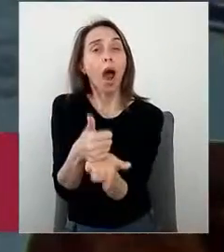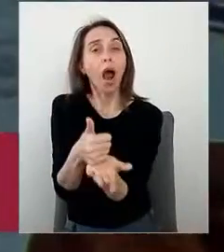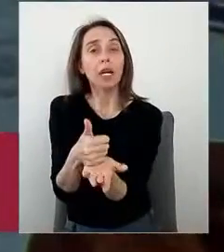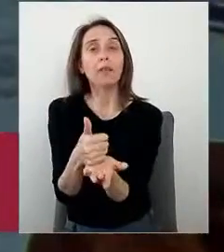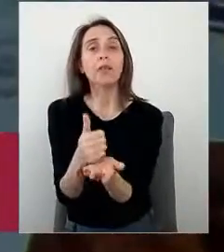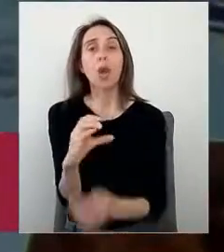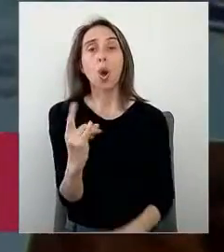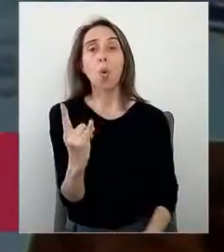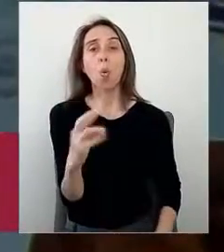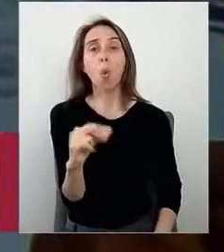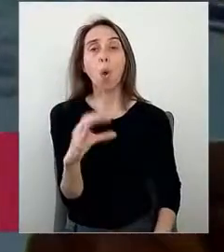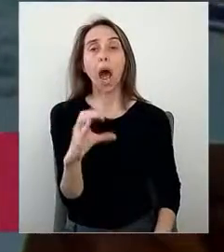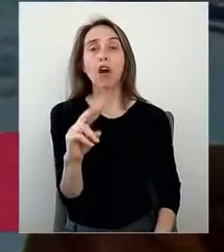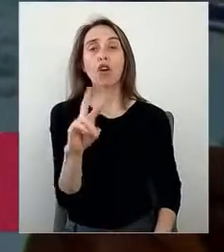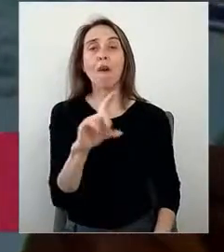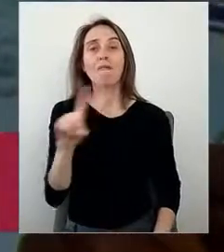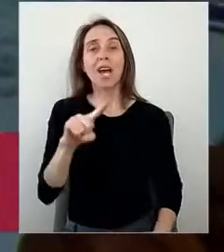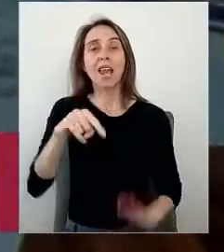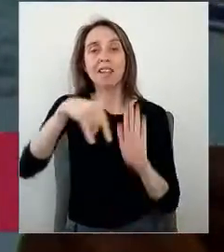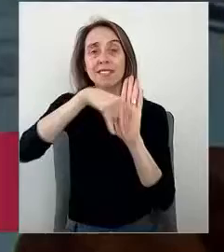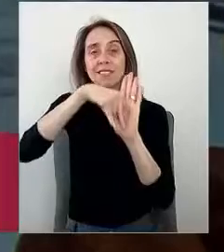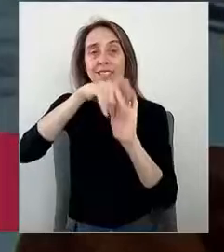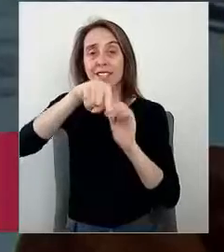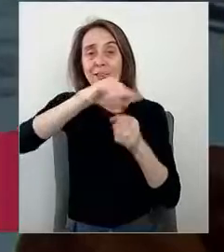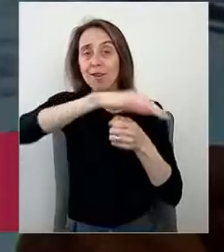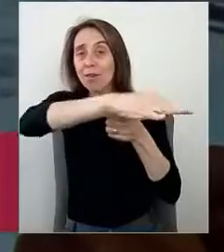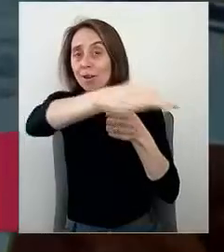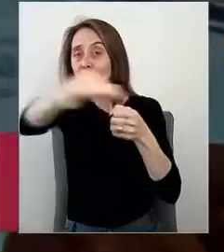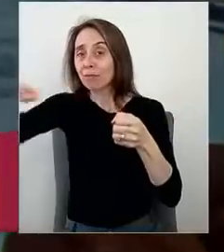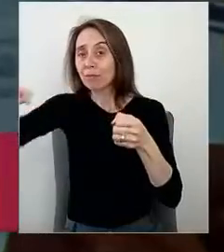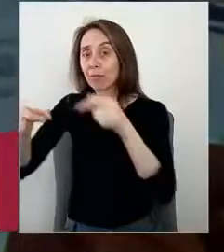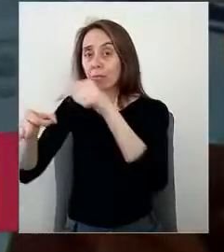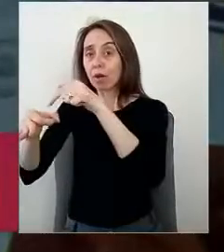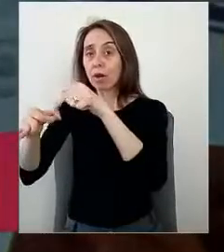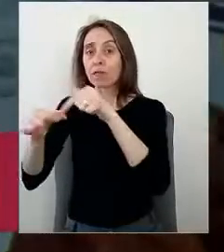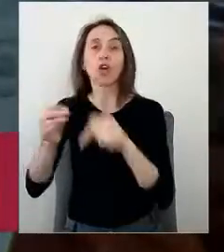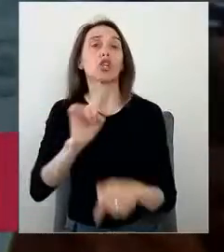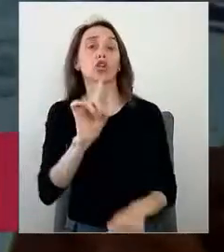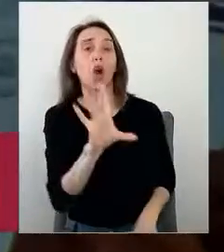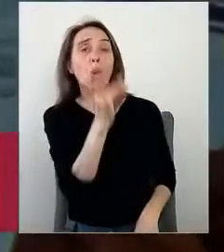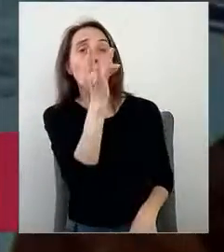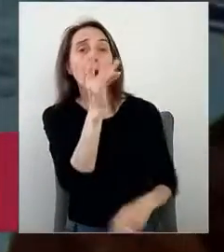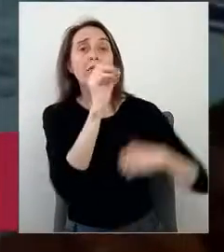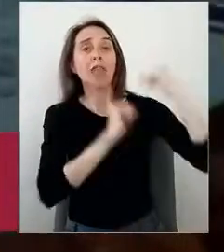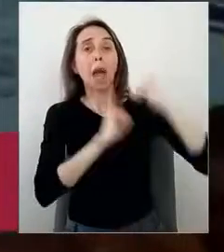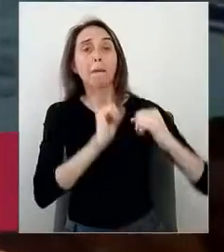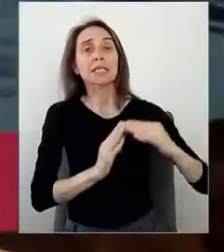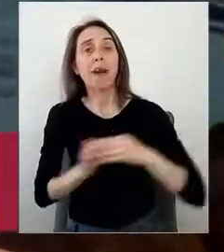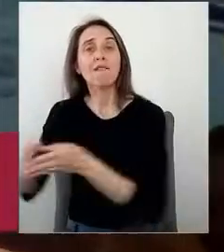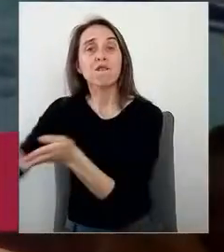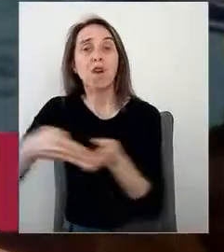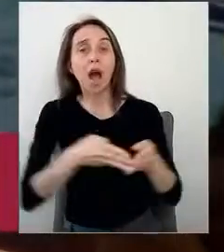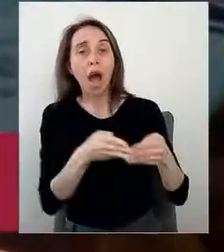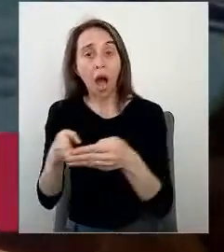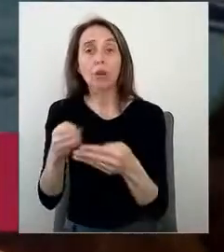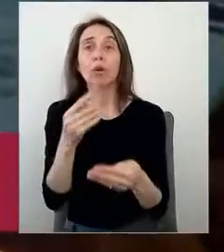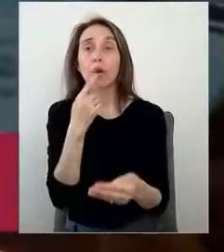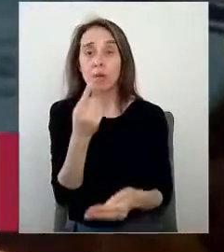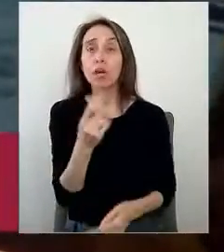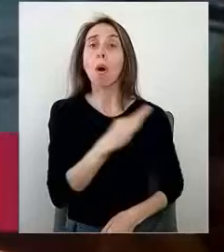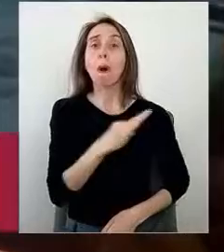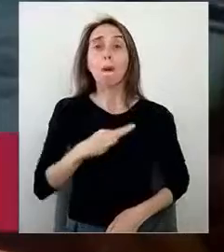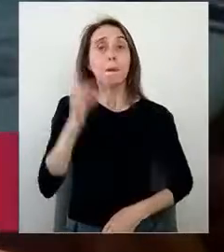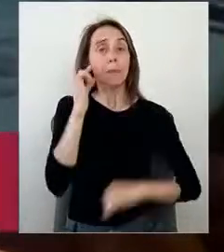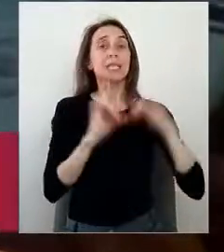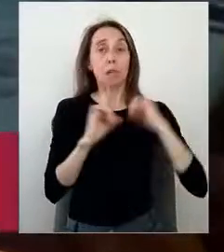informado que no se ha dado con una empresa que había comprometido la ministra de Transporte para que exista